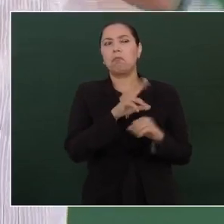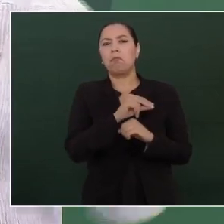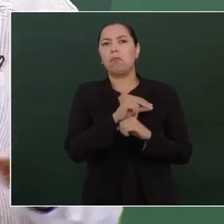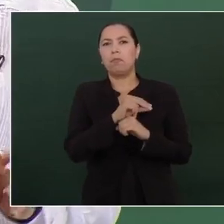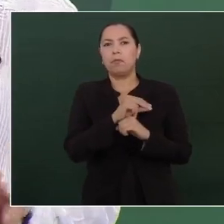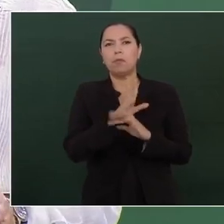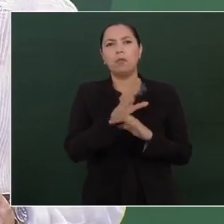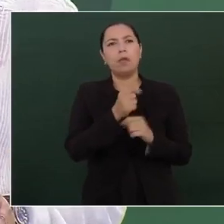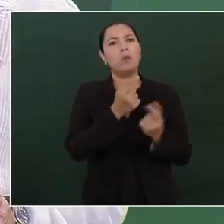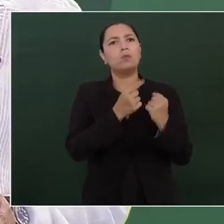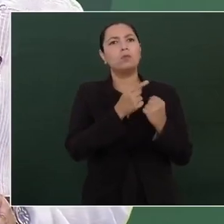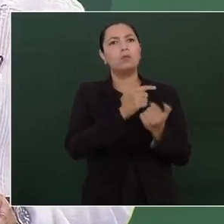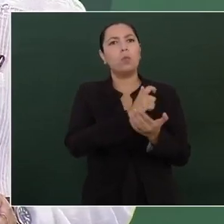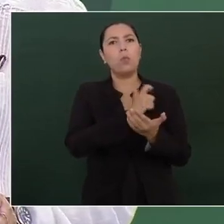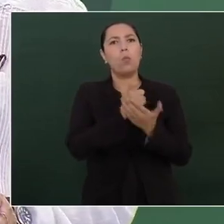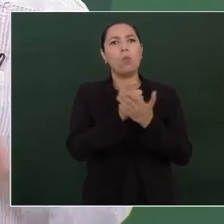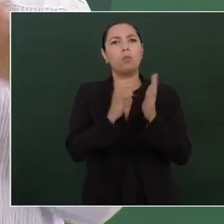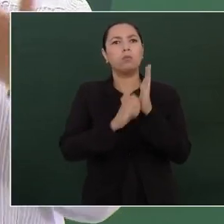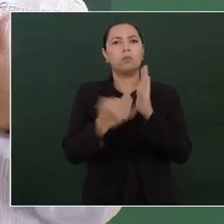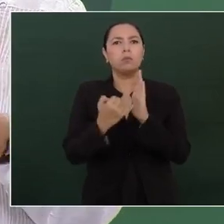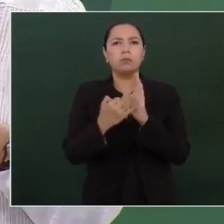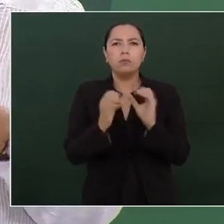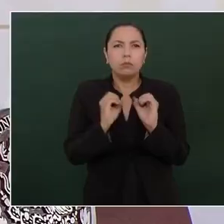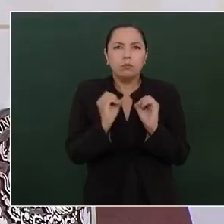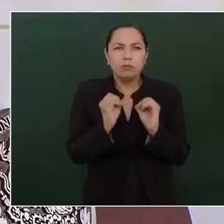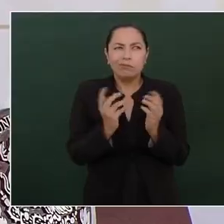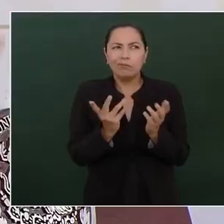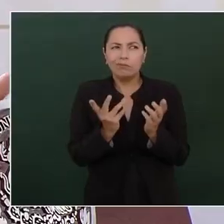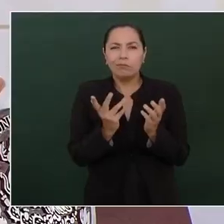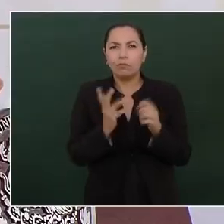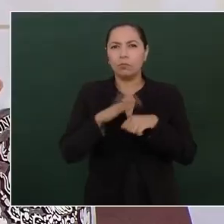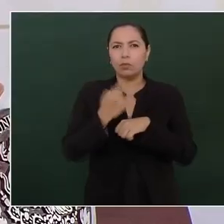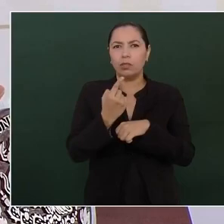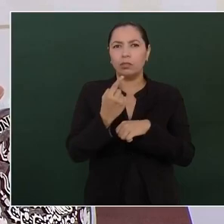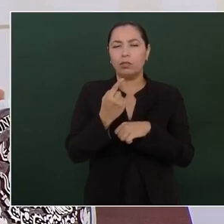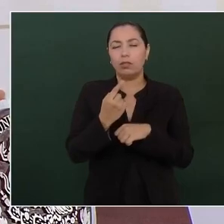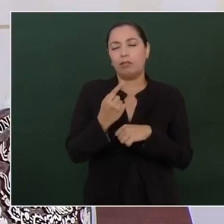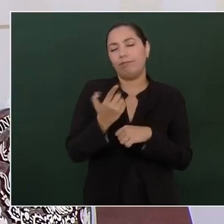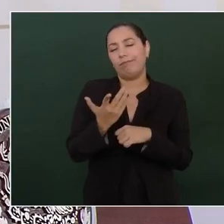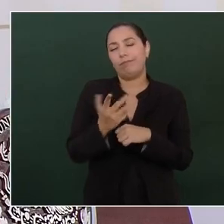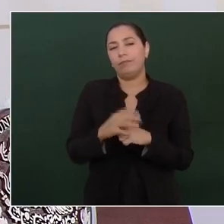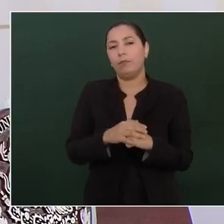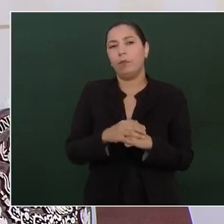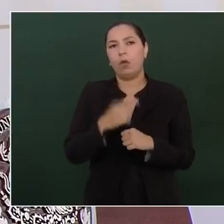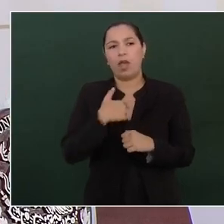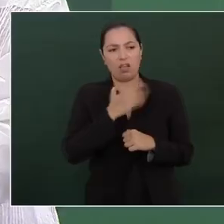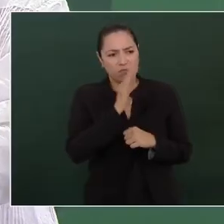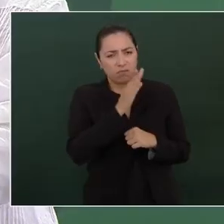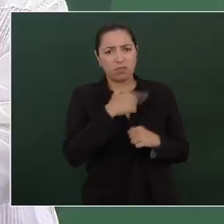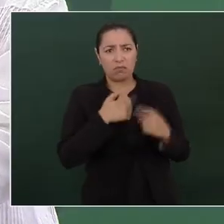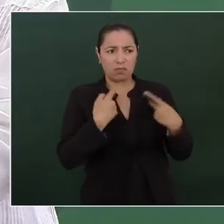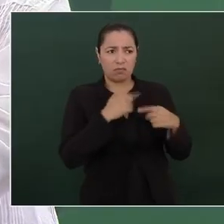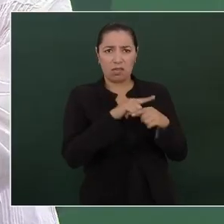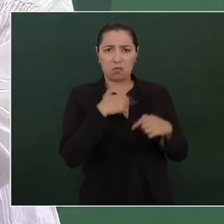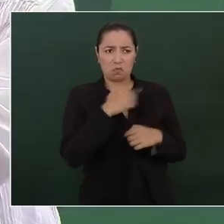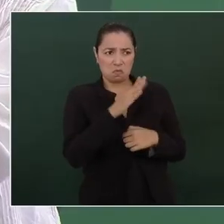no pagan? Entonces, no es un asunto personal,